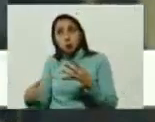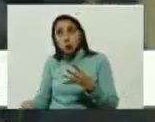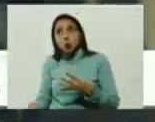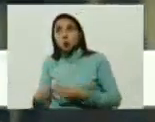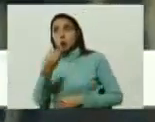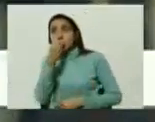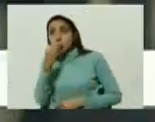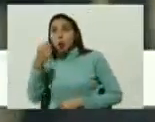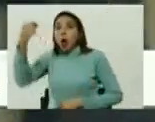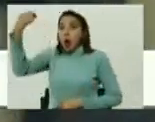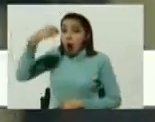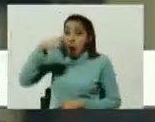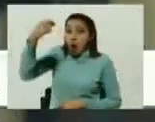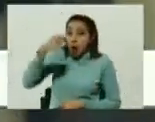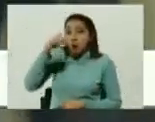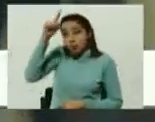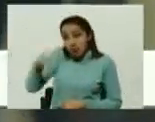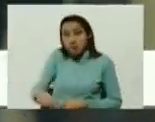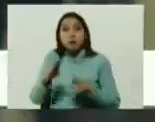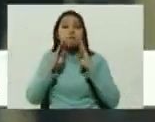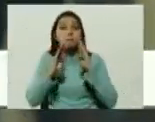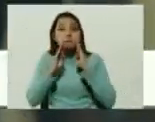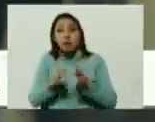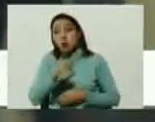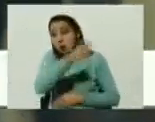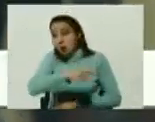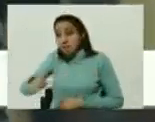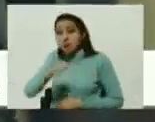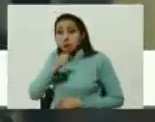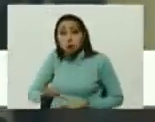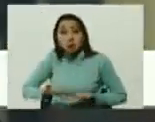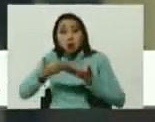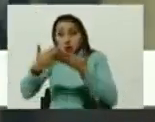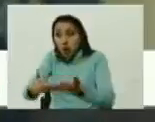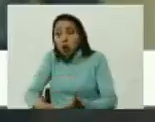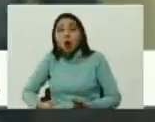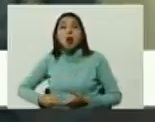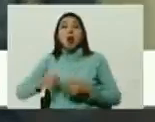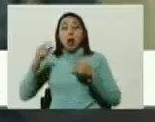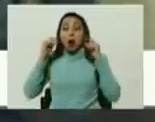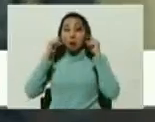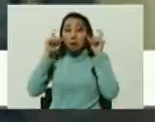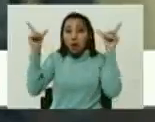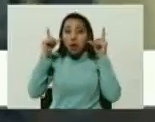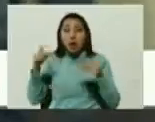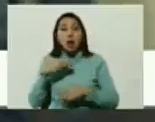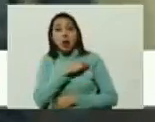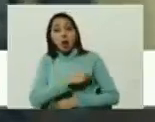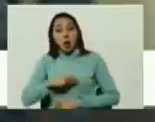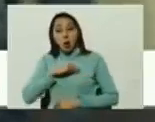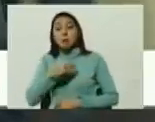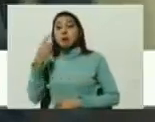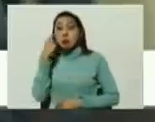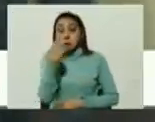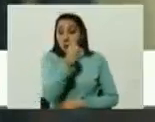programa de medicamentos de alto costo los institutos explorando los seguros sociales la misión milagro la misión sonrisa